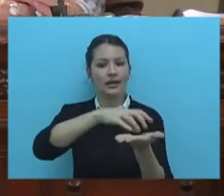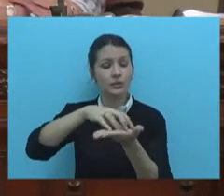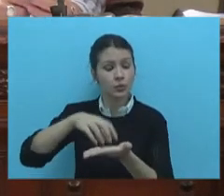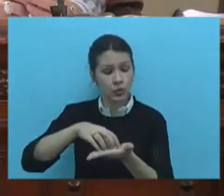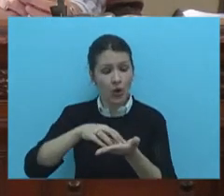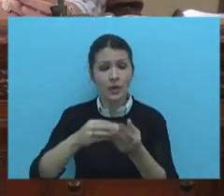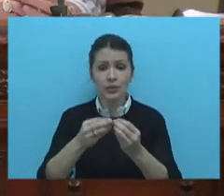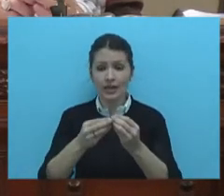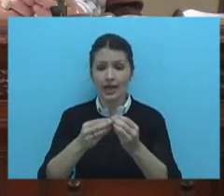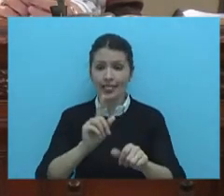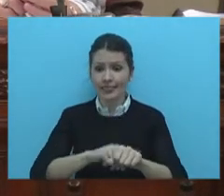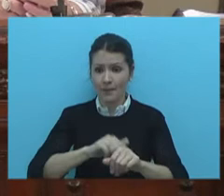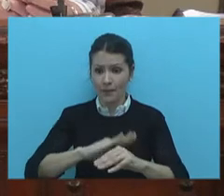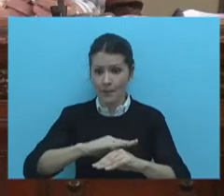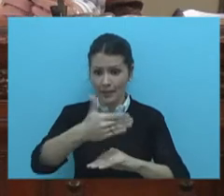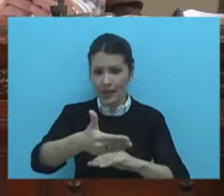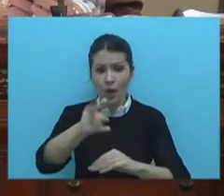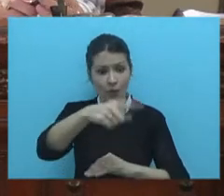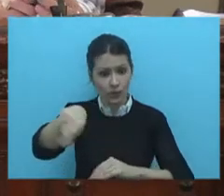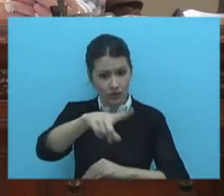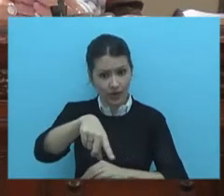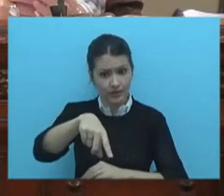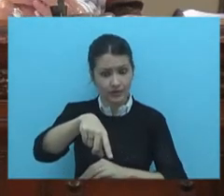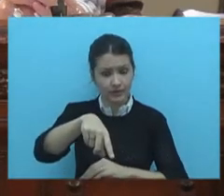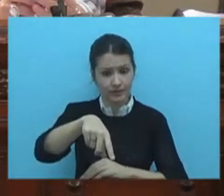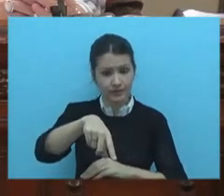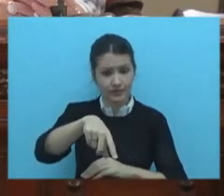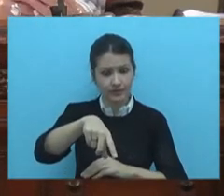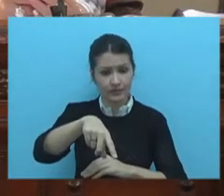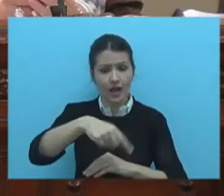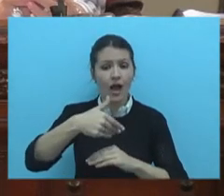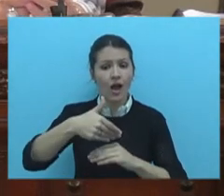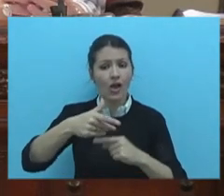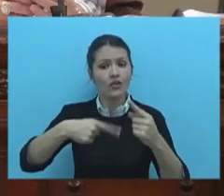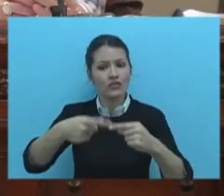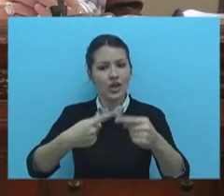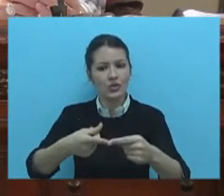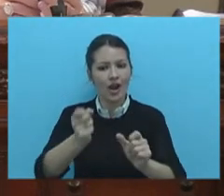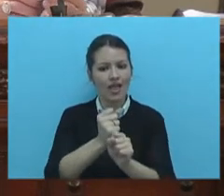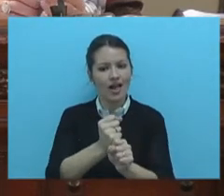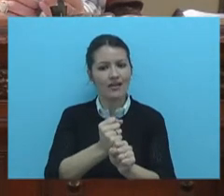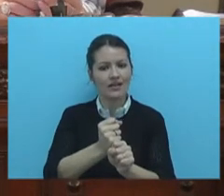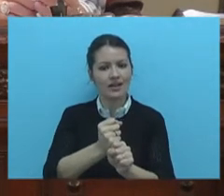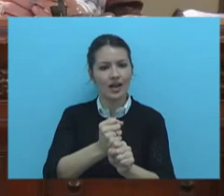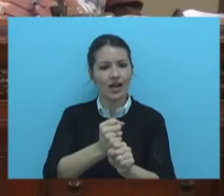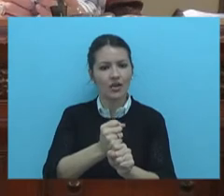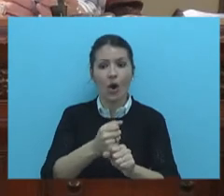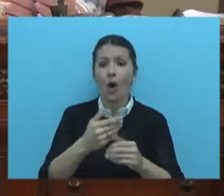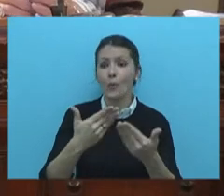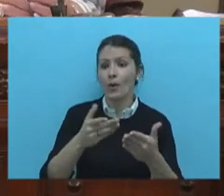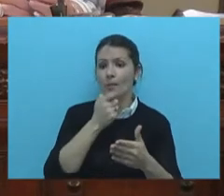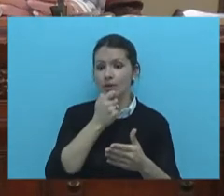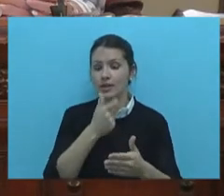de muy poquito tiempo van a ser ustedes los que van a llevar adelante, quizás pueden ser